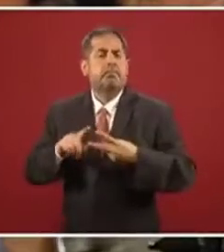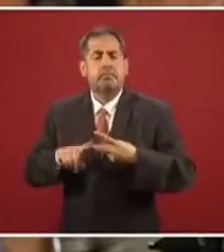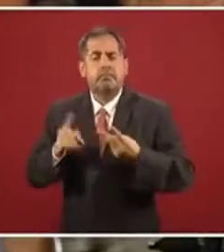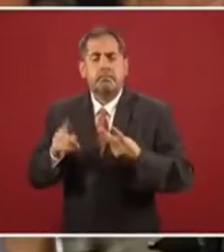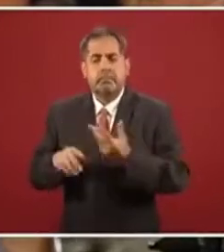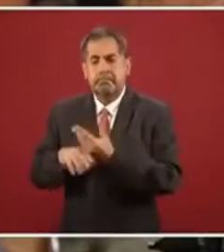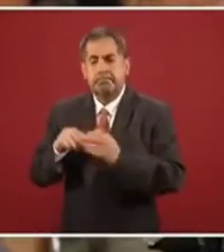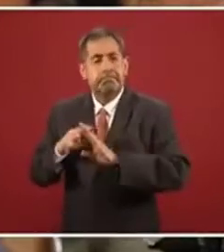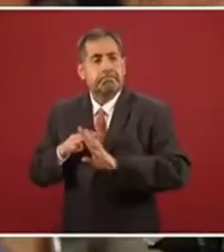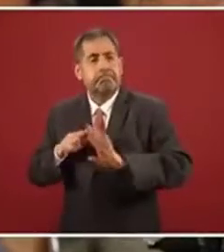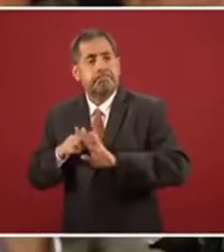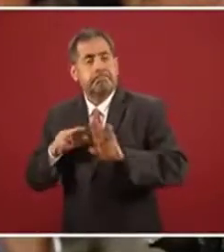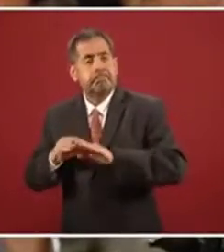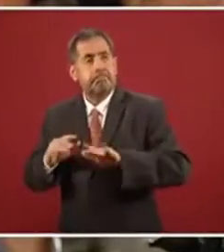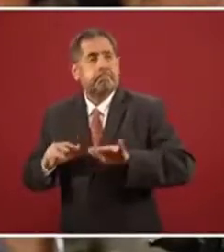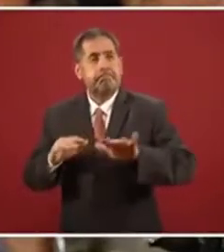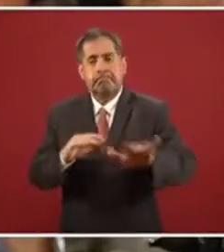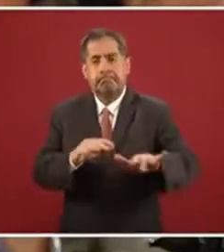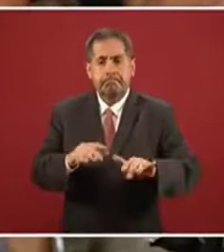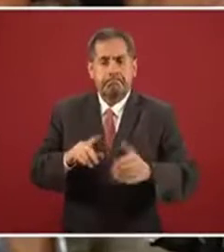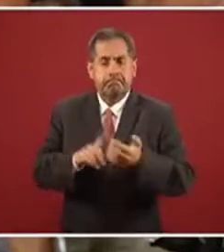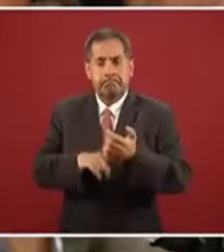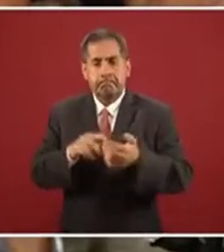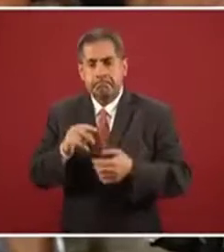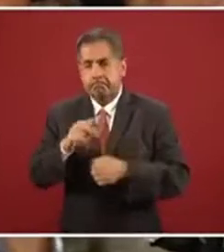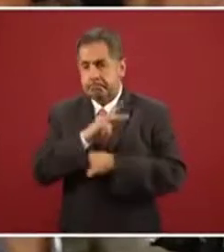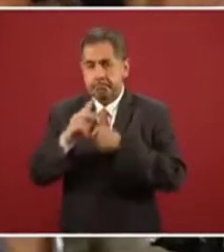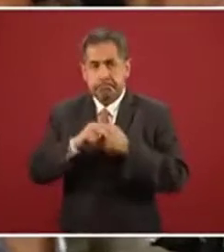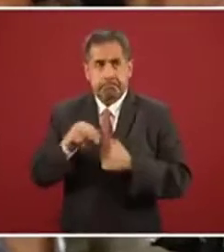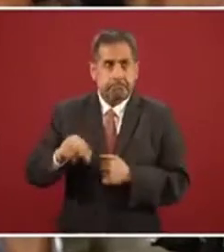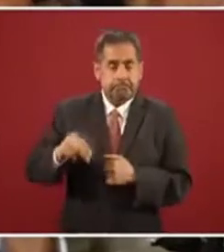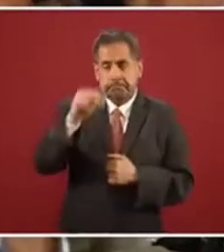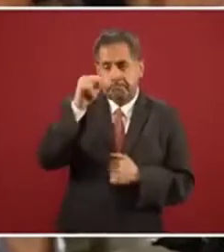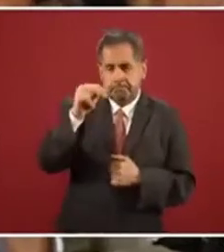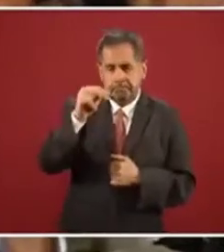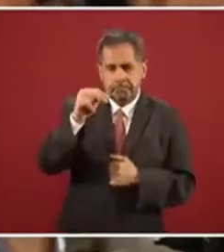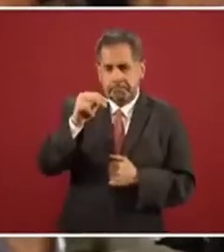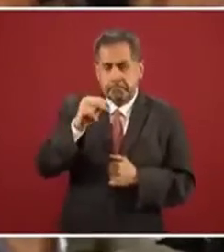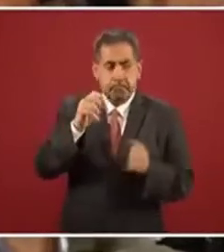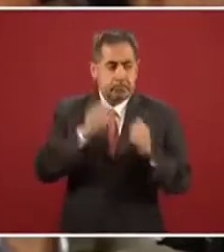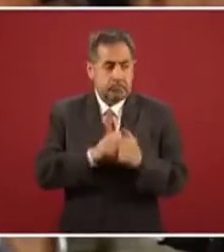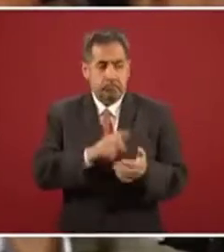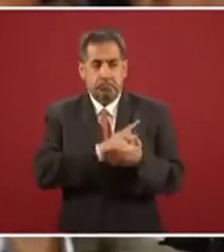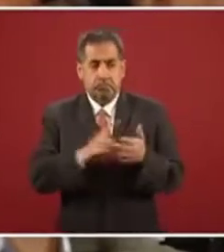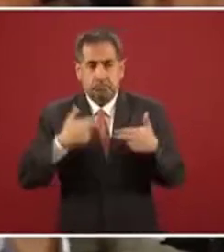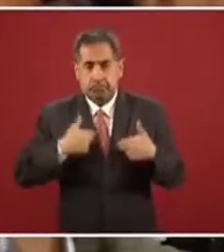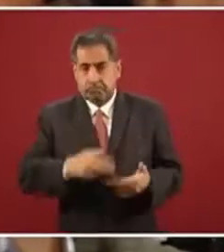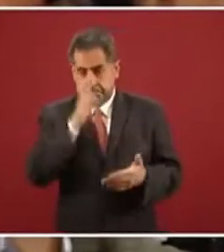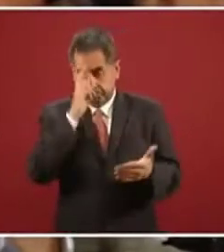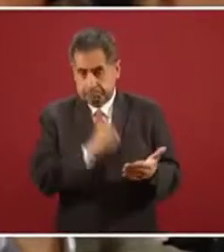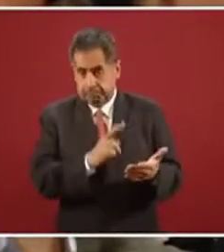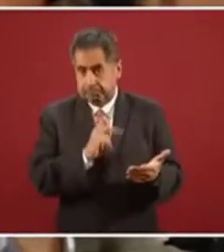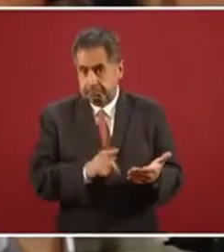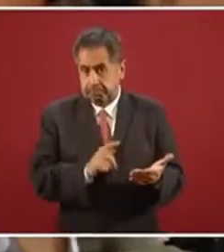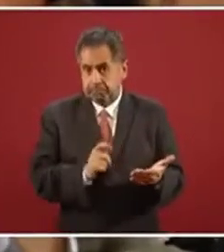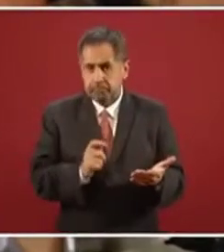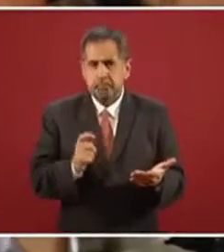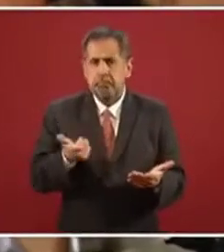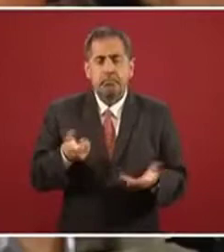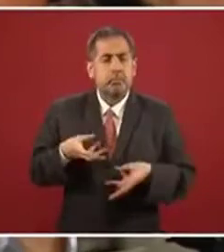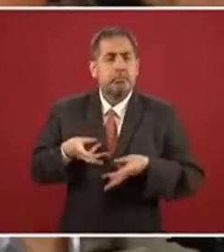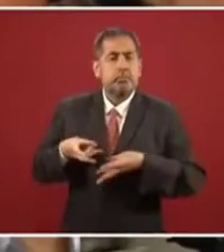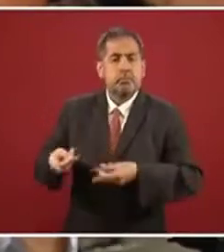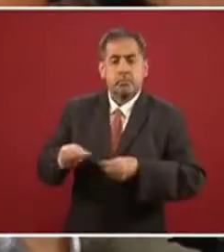flujo migratorio en el norte del país sin violar los derechos humanos, ¿podría decirnos el costo